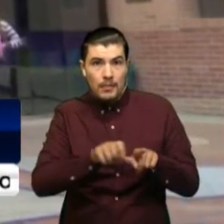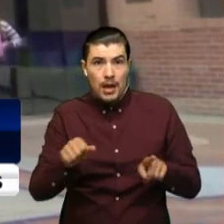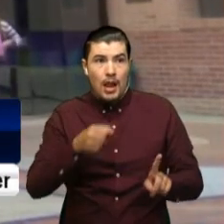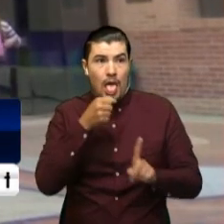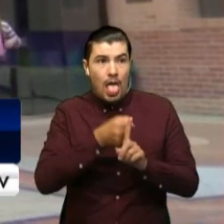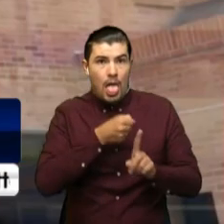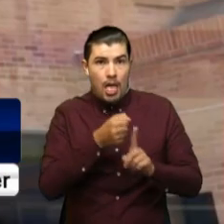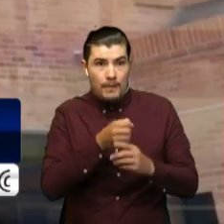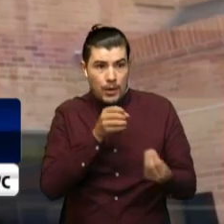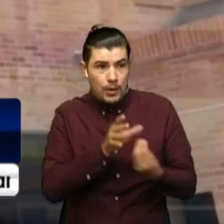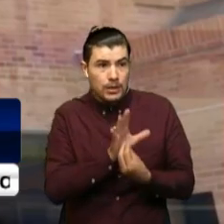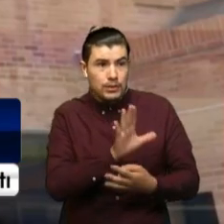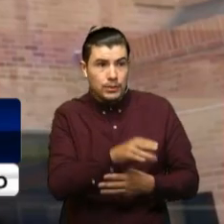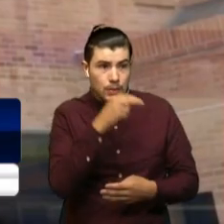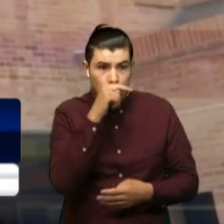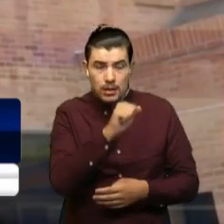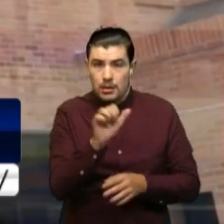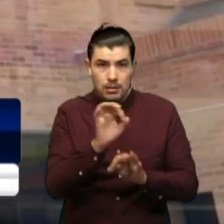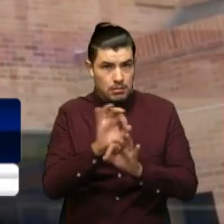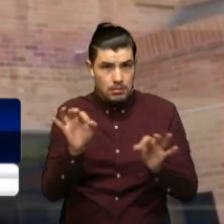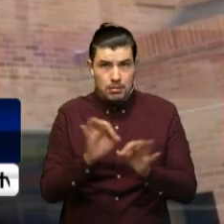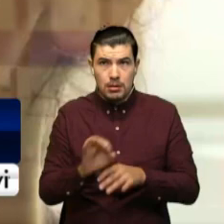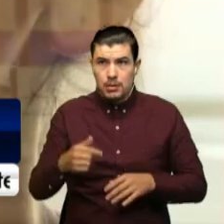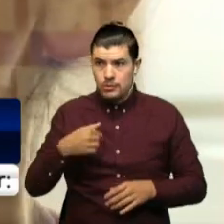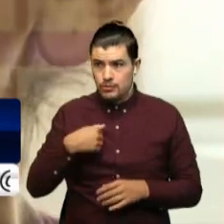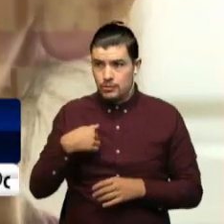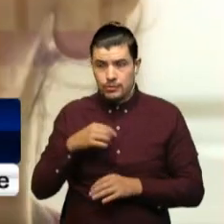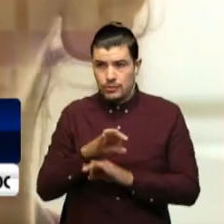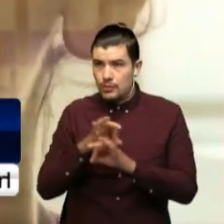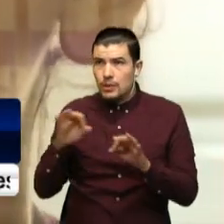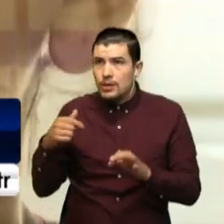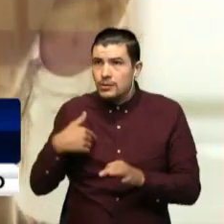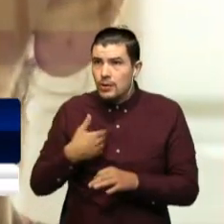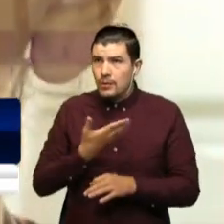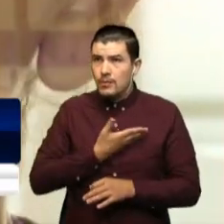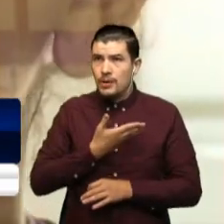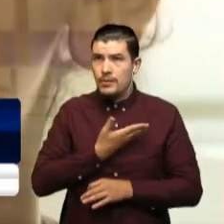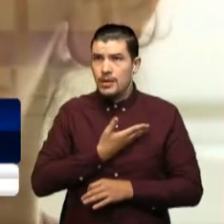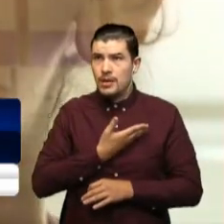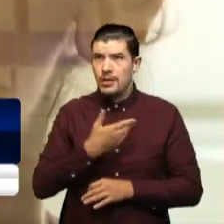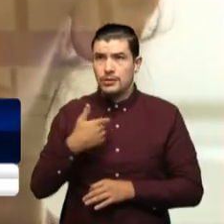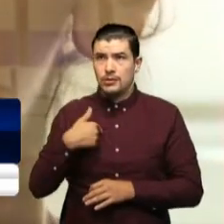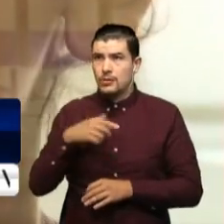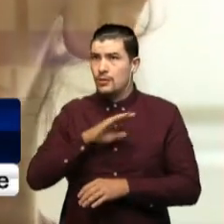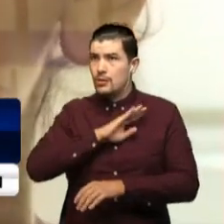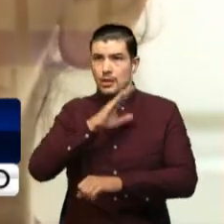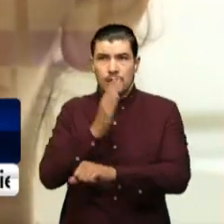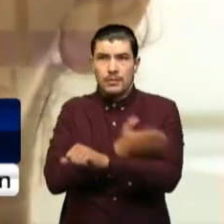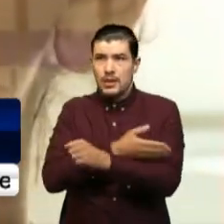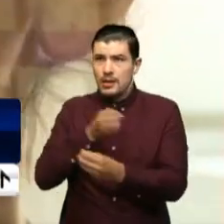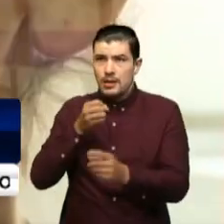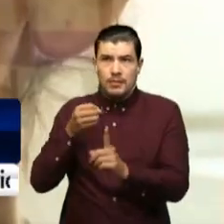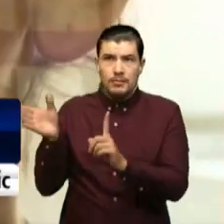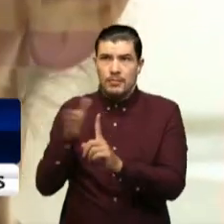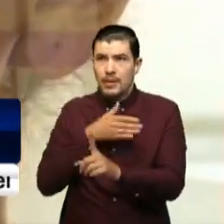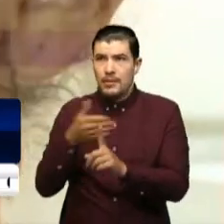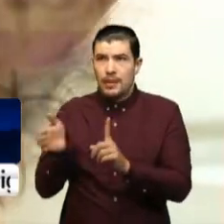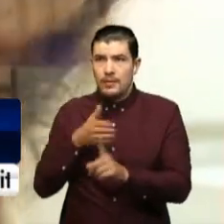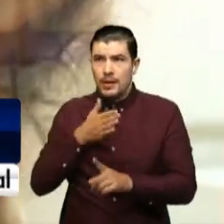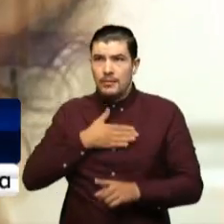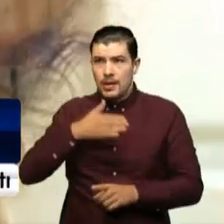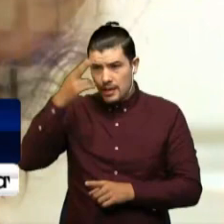atentar contra la niña yo yo como madre no lo haría capaz de golpear a mi hija que